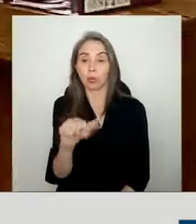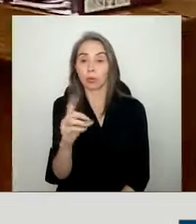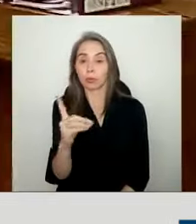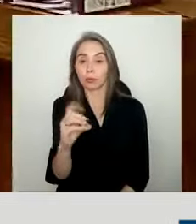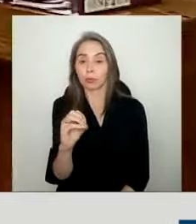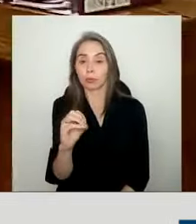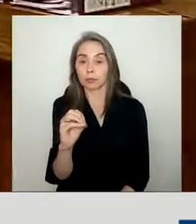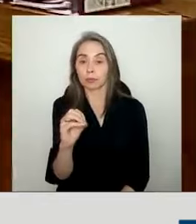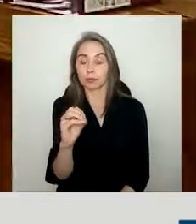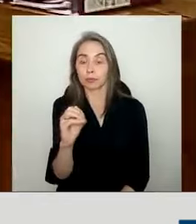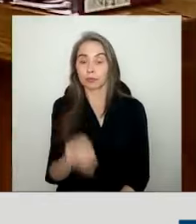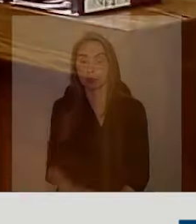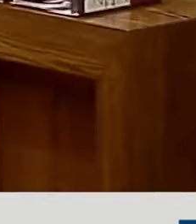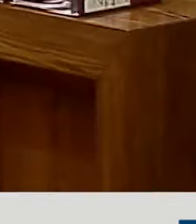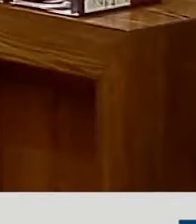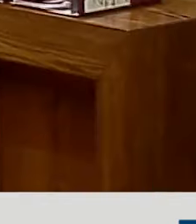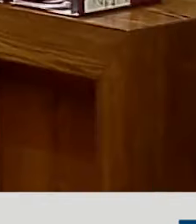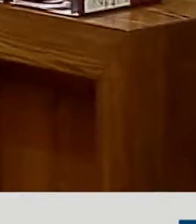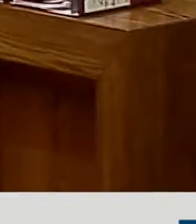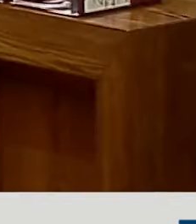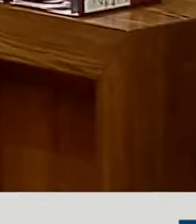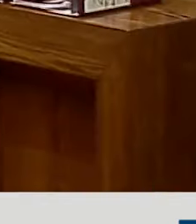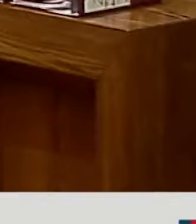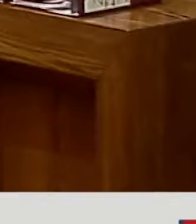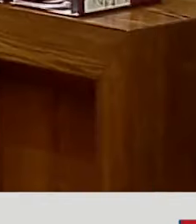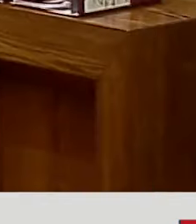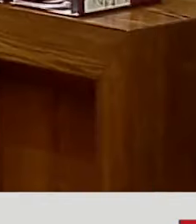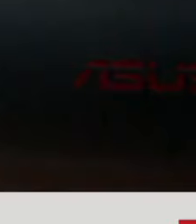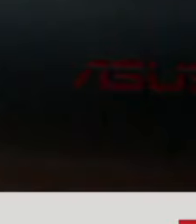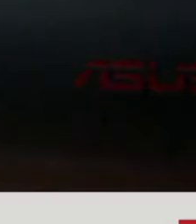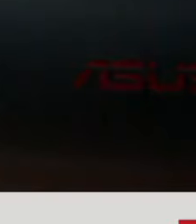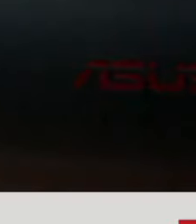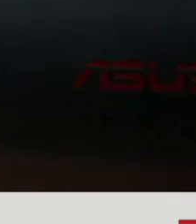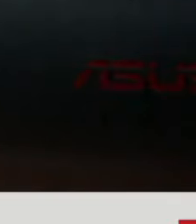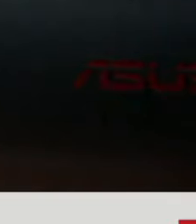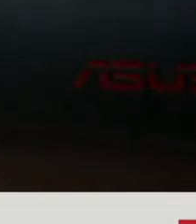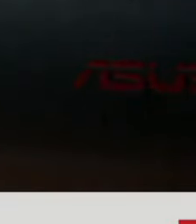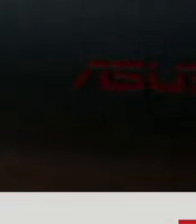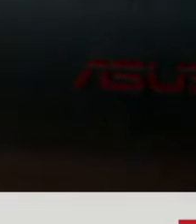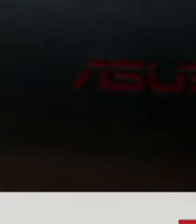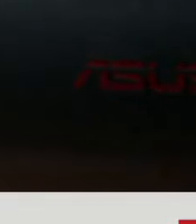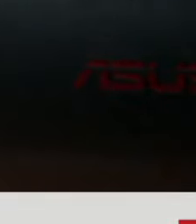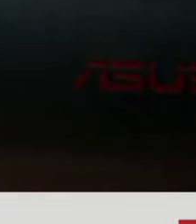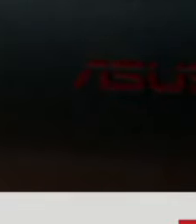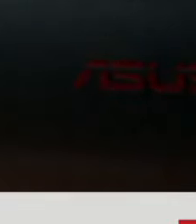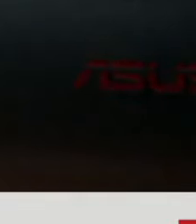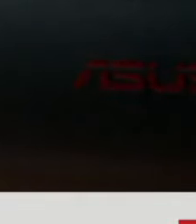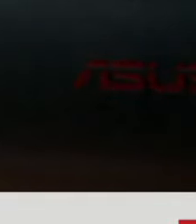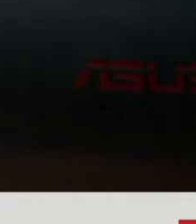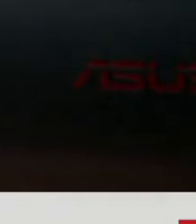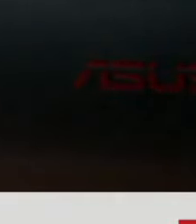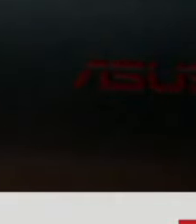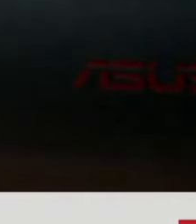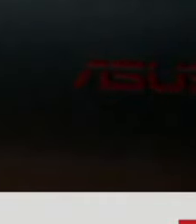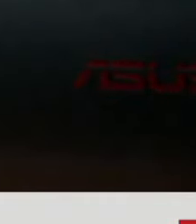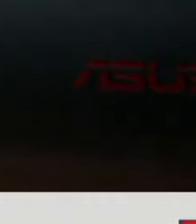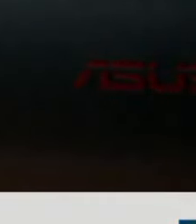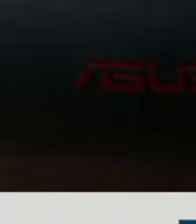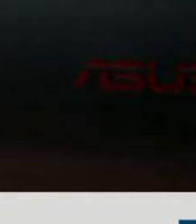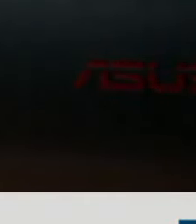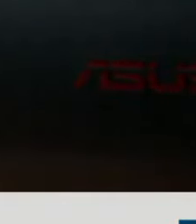nullo Gracias presidenta valoro la discusión que Se generó en las diversas comisiones en particular